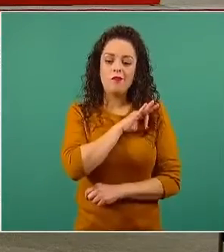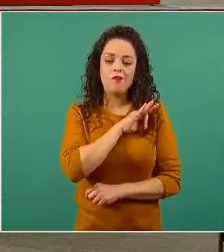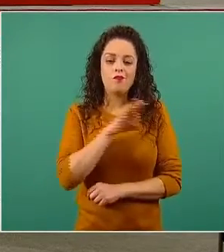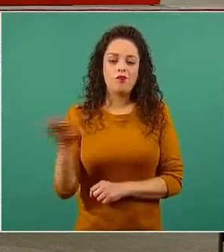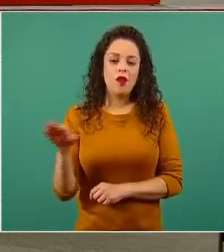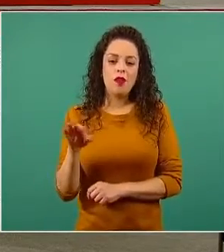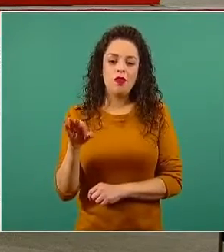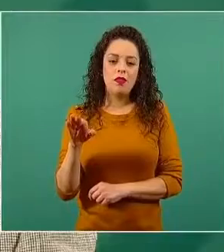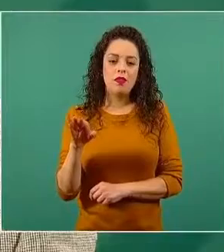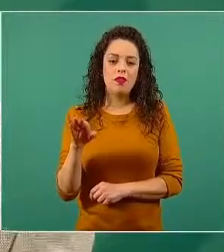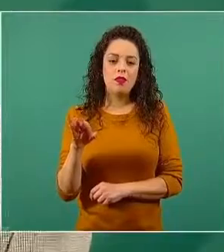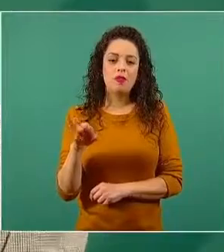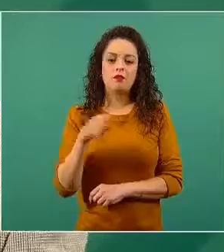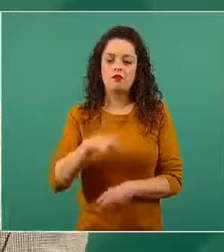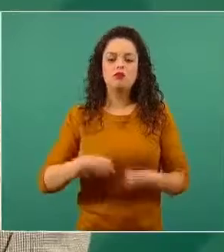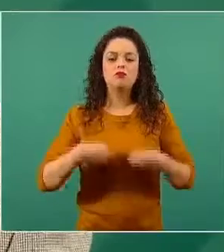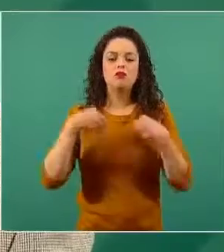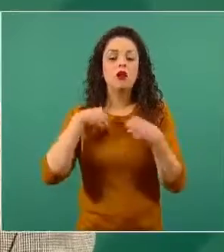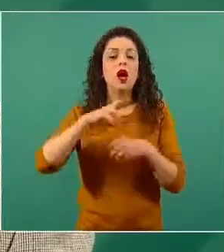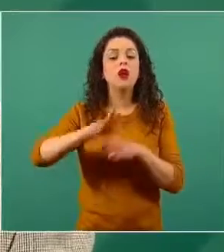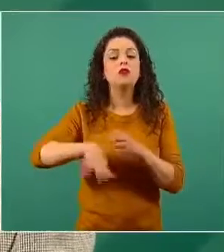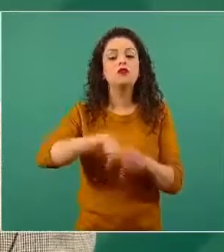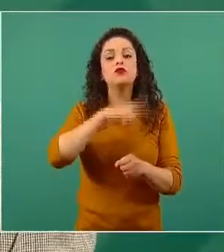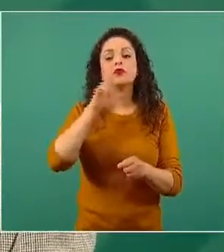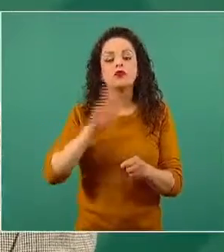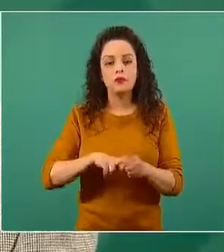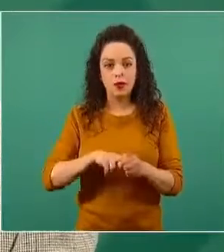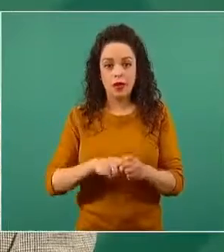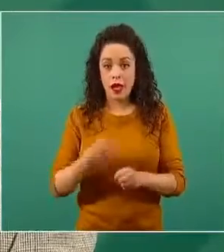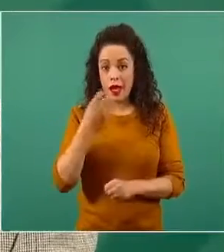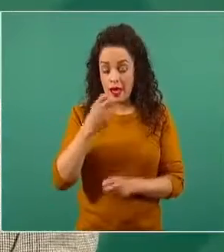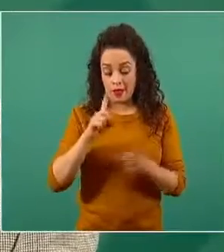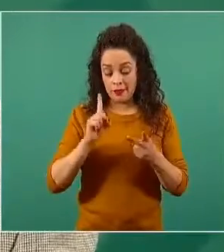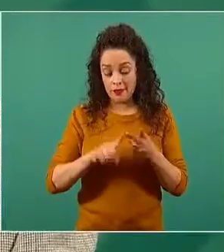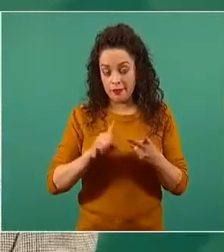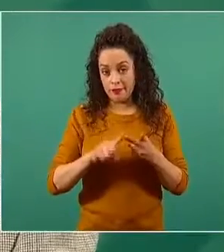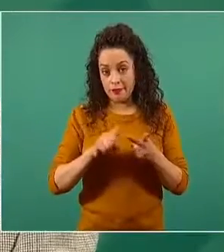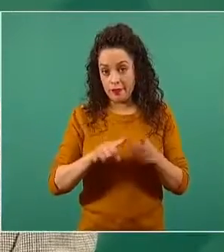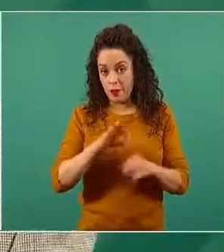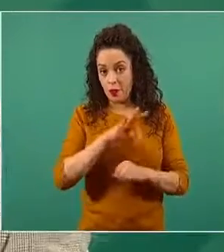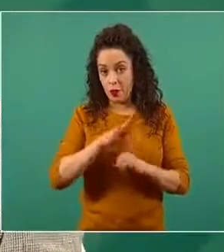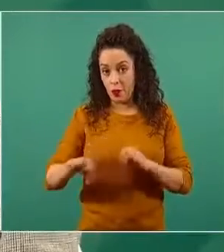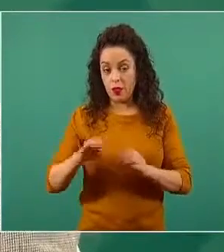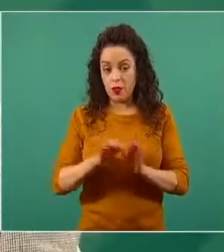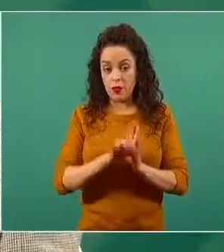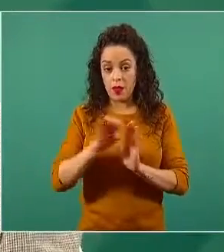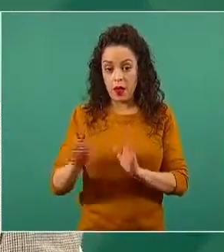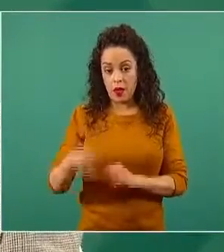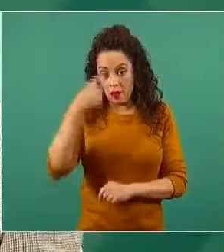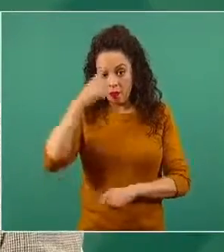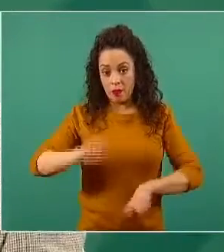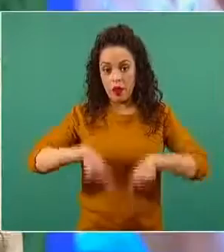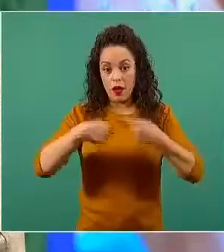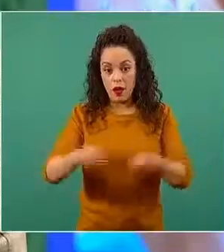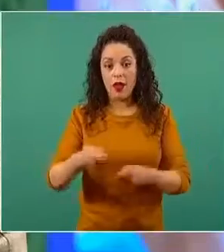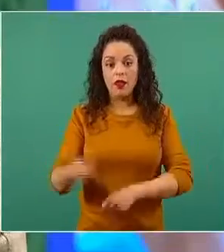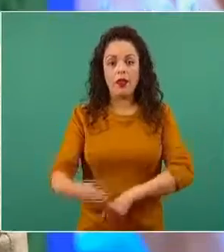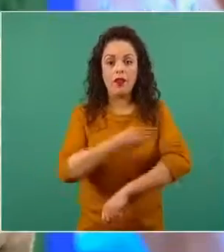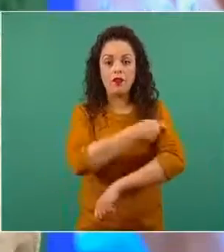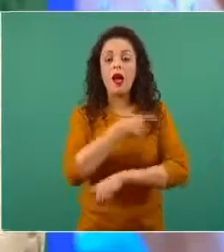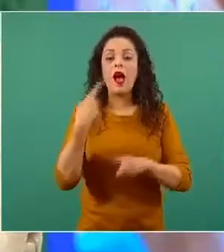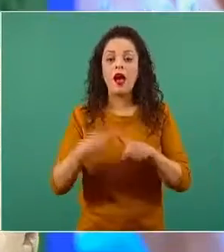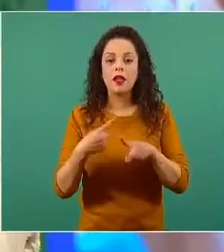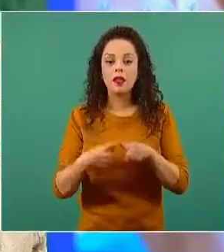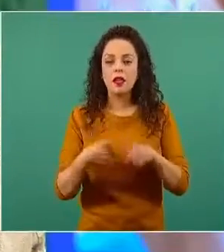normalizar la vida pública. Este último es el ejemplo de la decisión de vacunar a personal educativo. Cuando empezaron